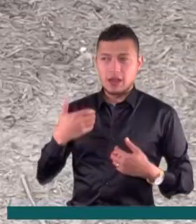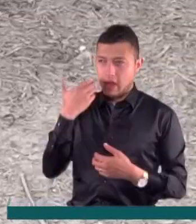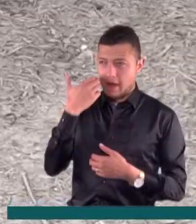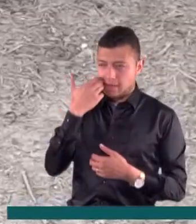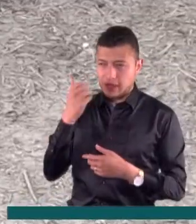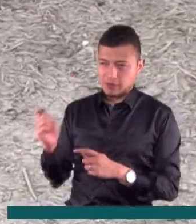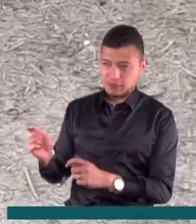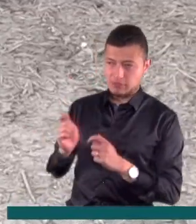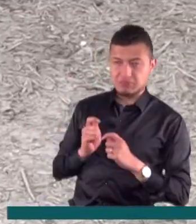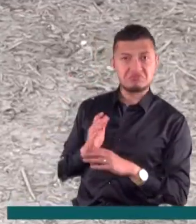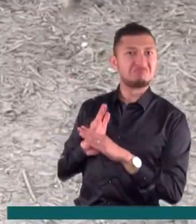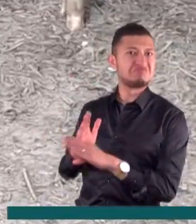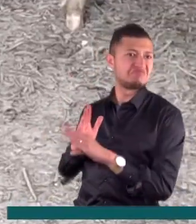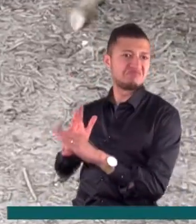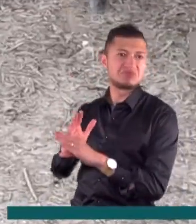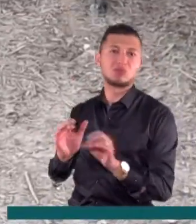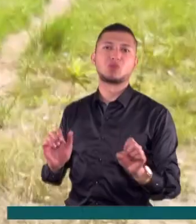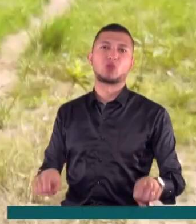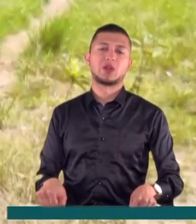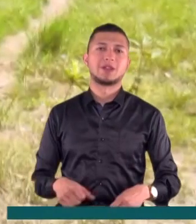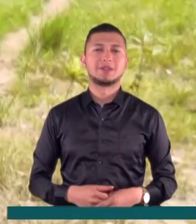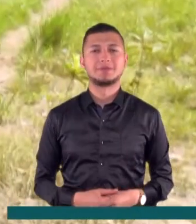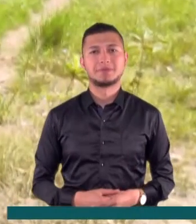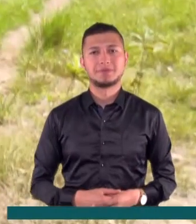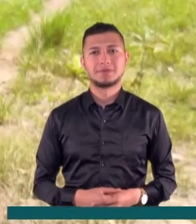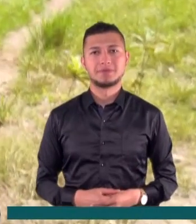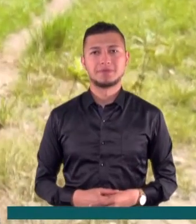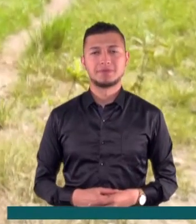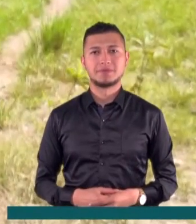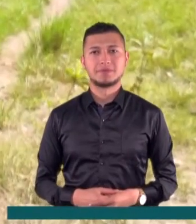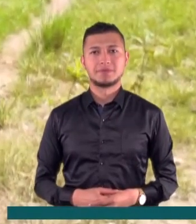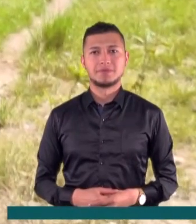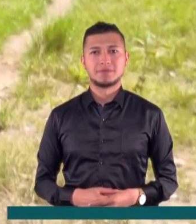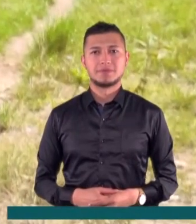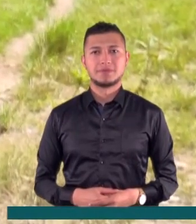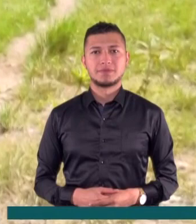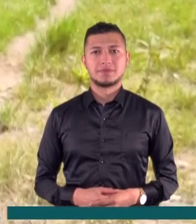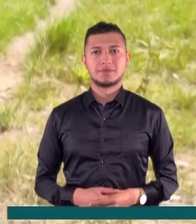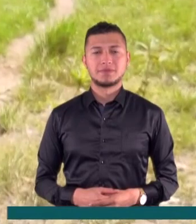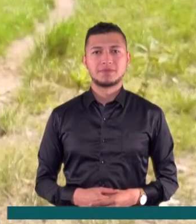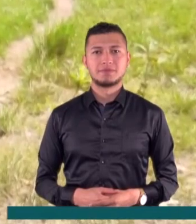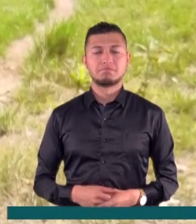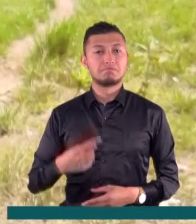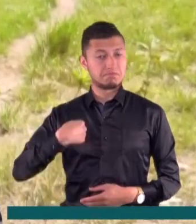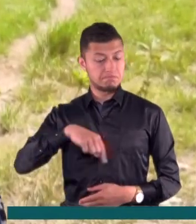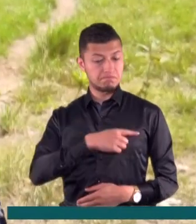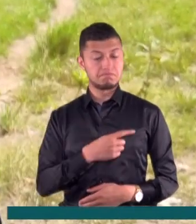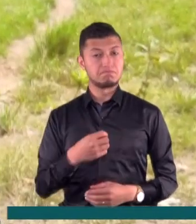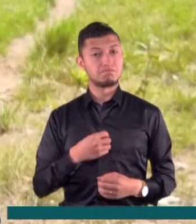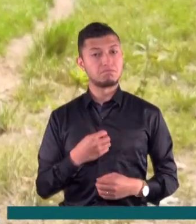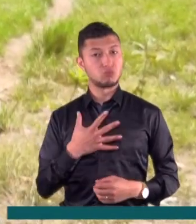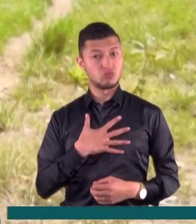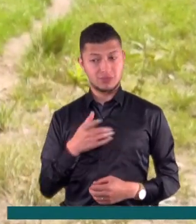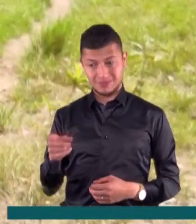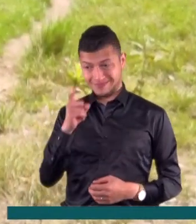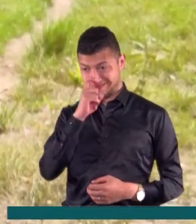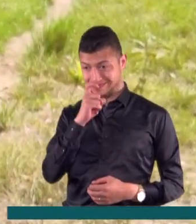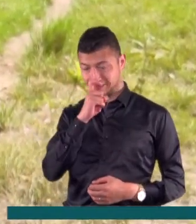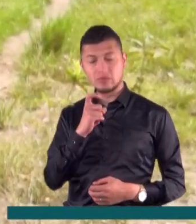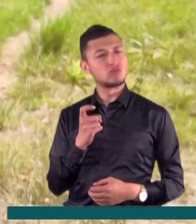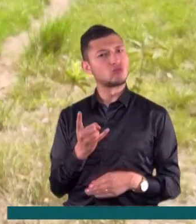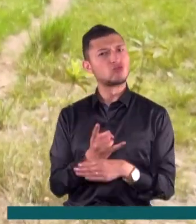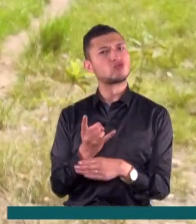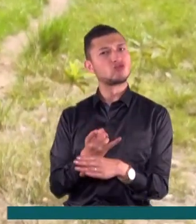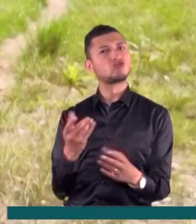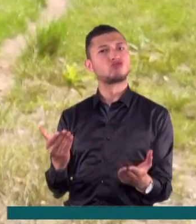es resistente a enfermedades como la aftosa. Entonces vimos la oportunidad de poder dar buen uso de estos